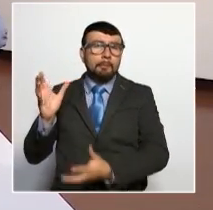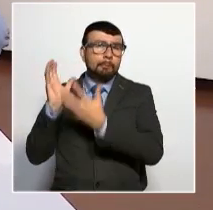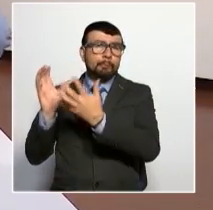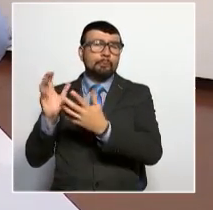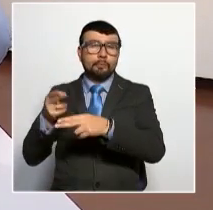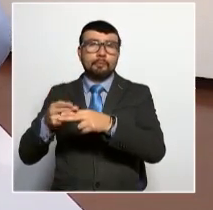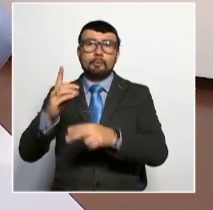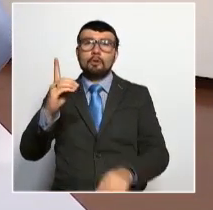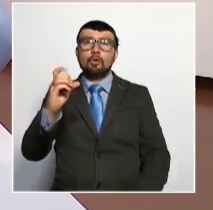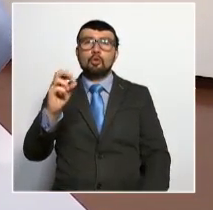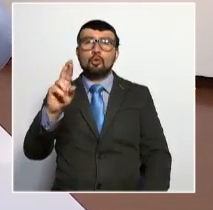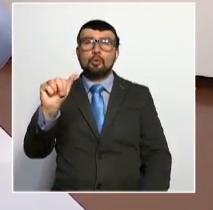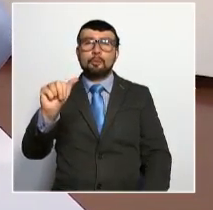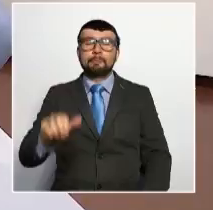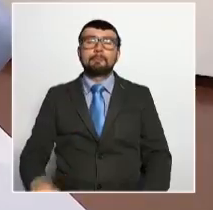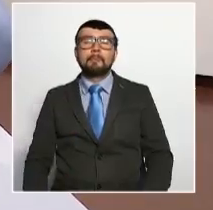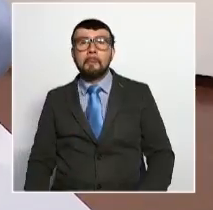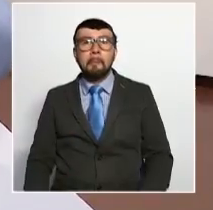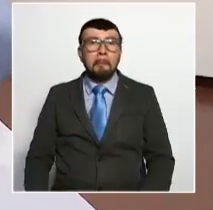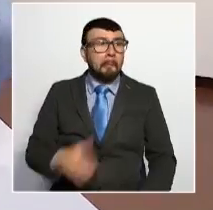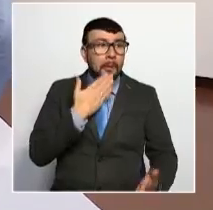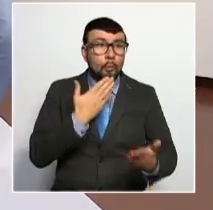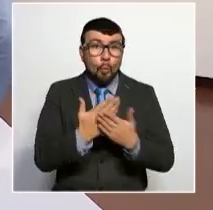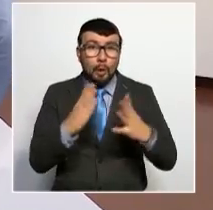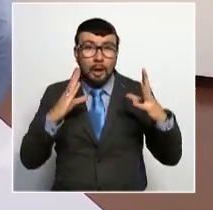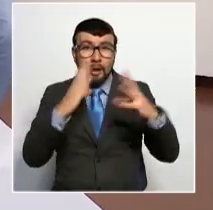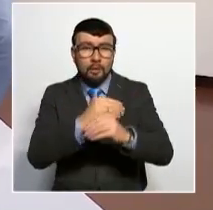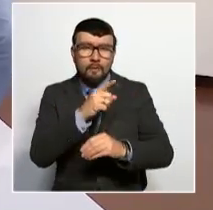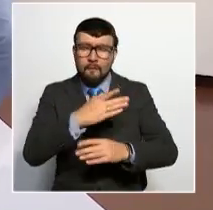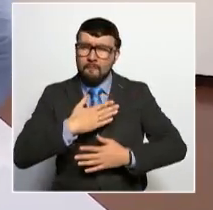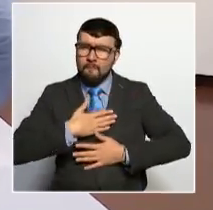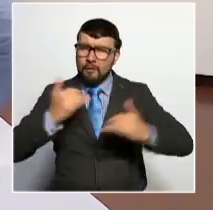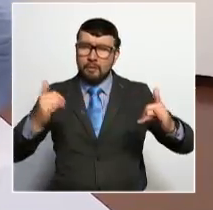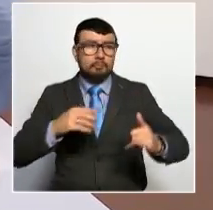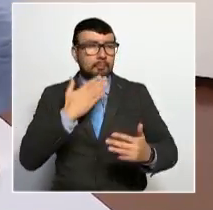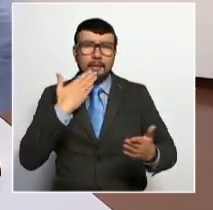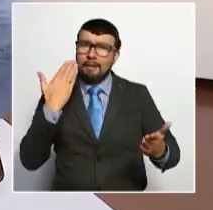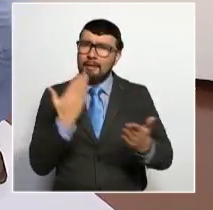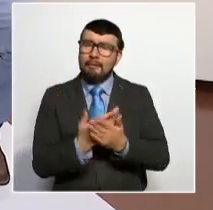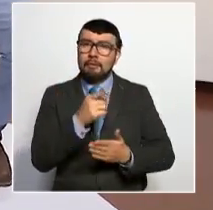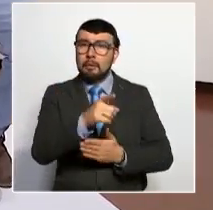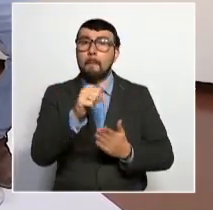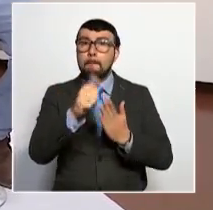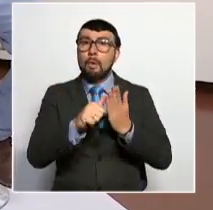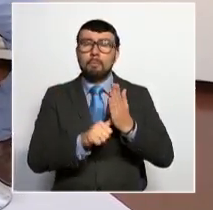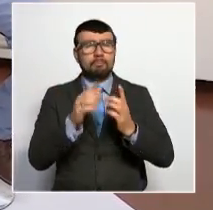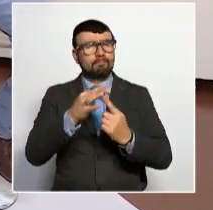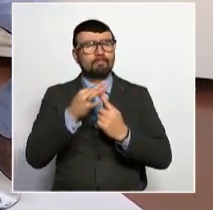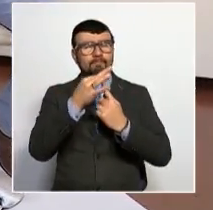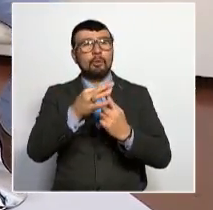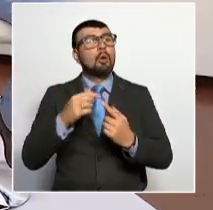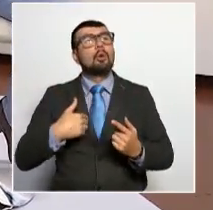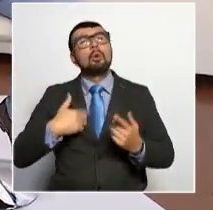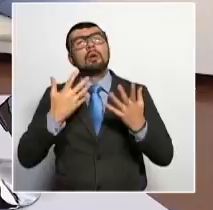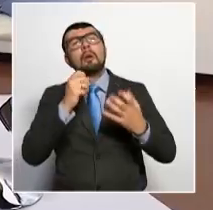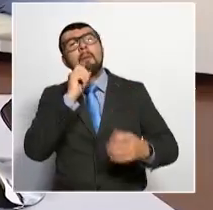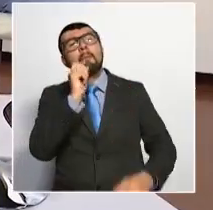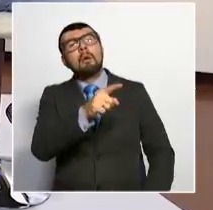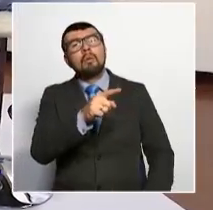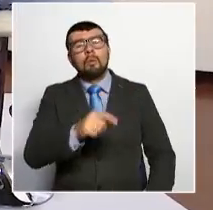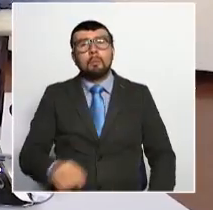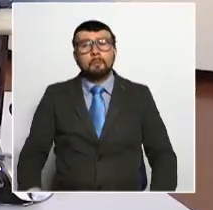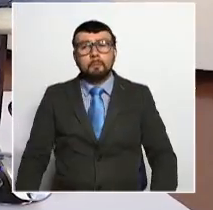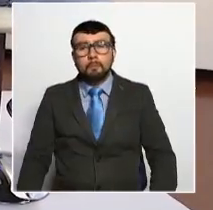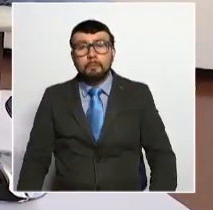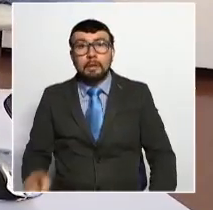pregunta. Buenas noches, doctor Rojas, para felicitarlos y agradecerles por ese programa tan maravilloso. Quería hacerle una pregunta al respecto.